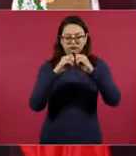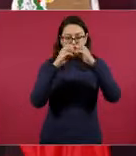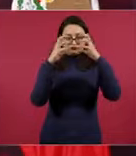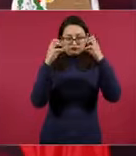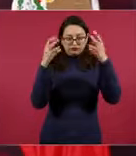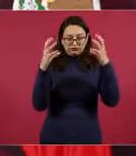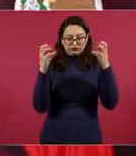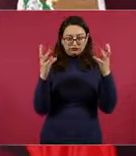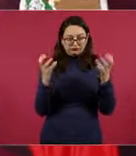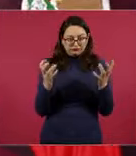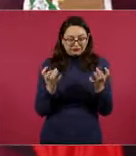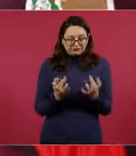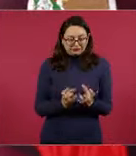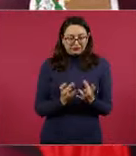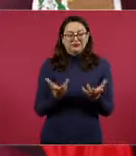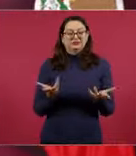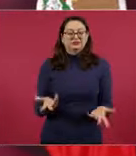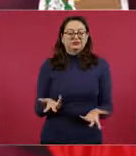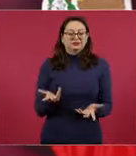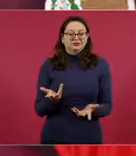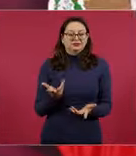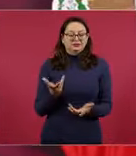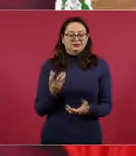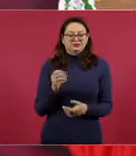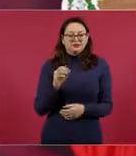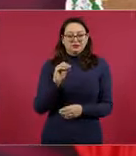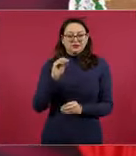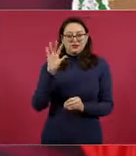imagínense lo que es ver